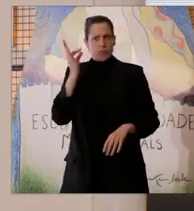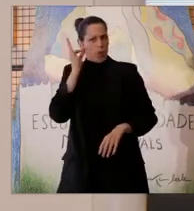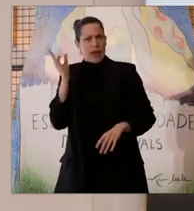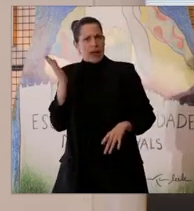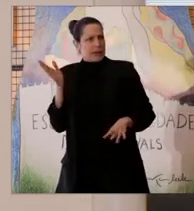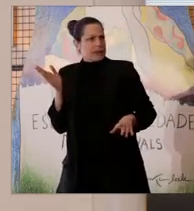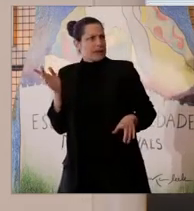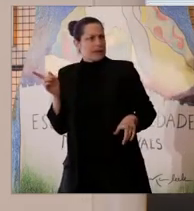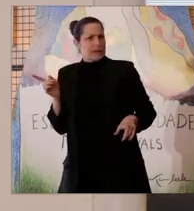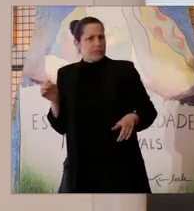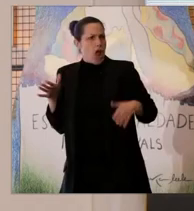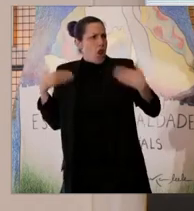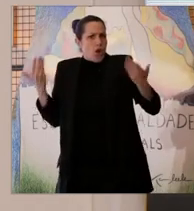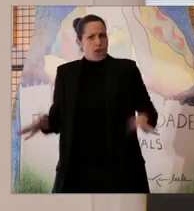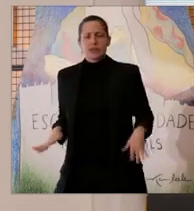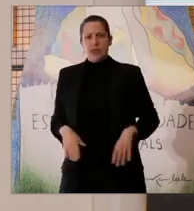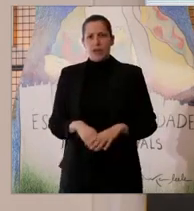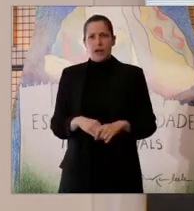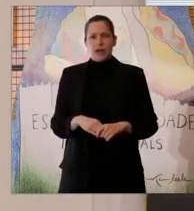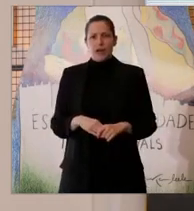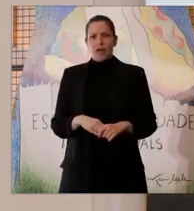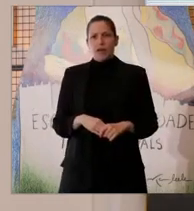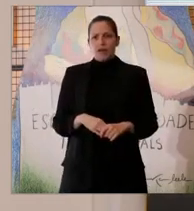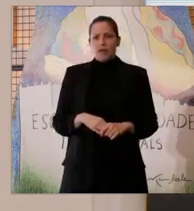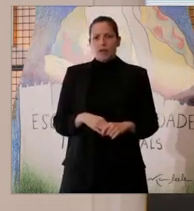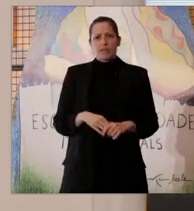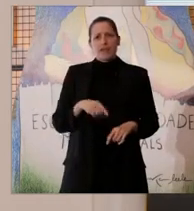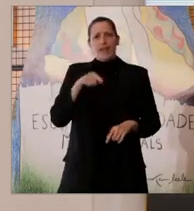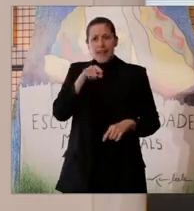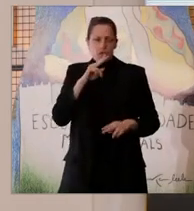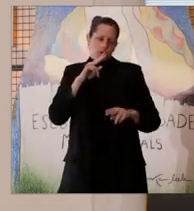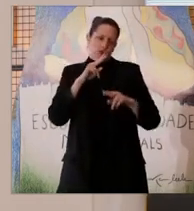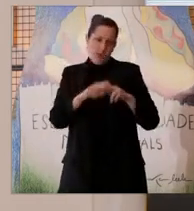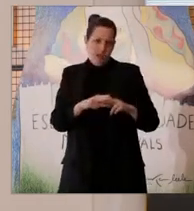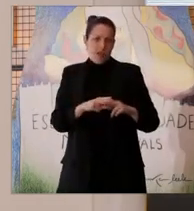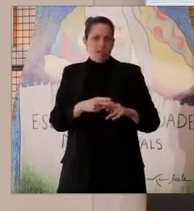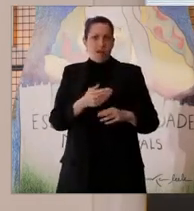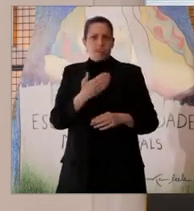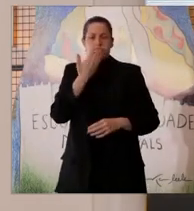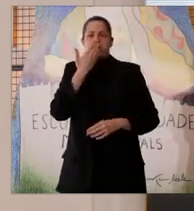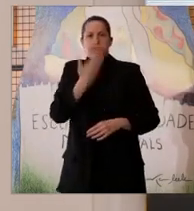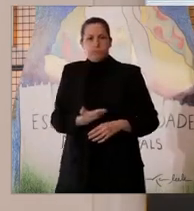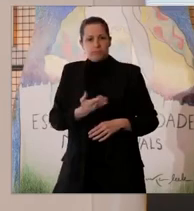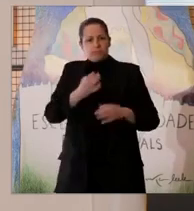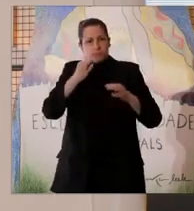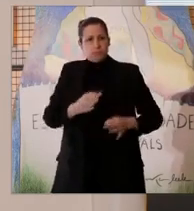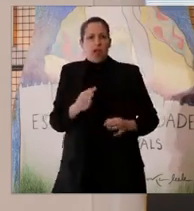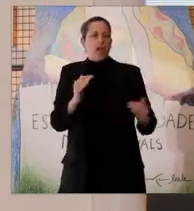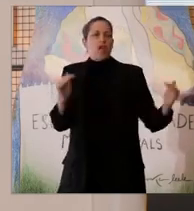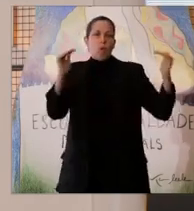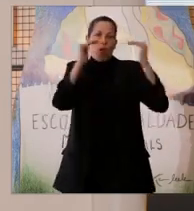luego ya se irá pero eso no existe Es que esa es la verdadera igualdad no tenemos que ser perfectas